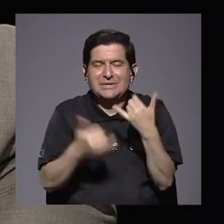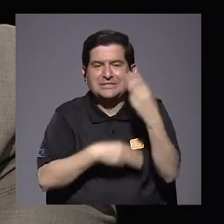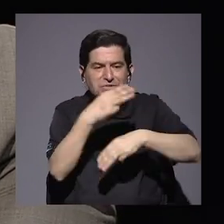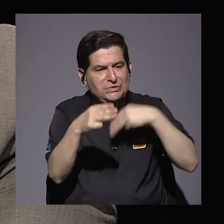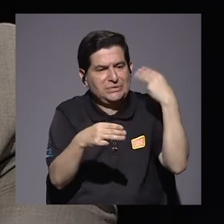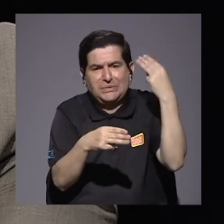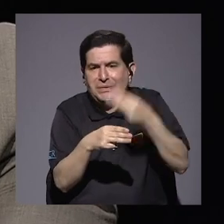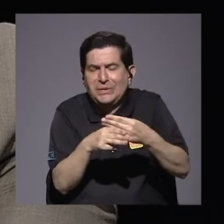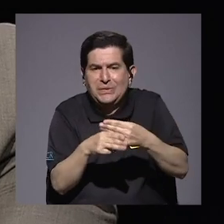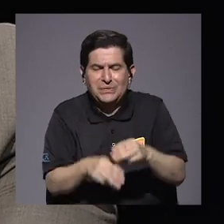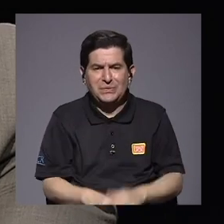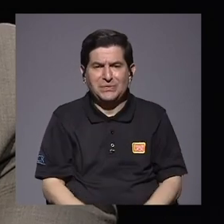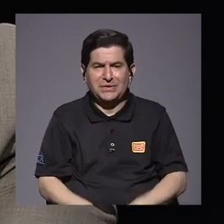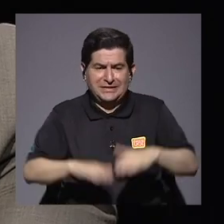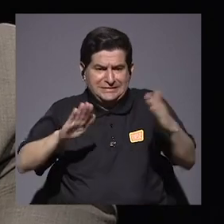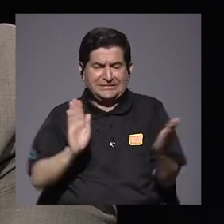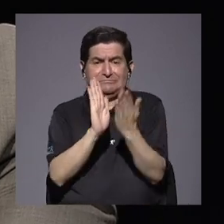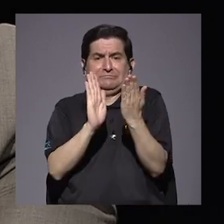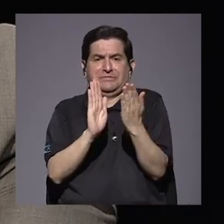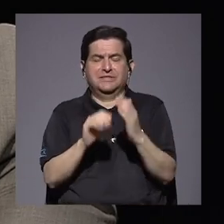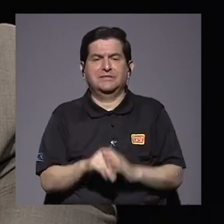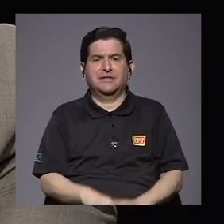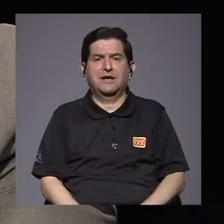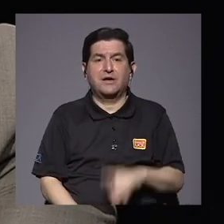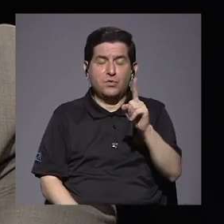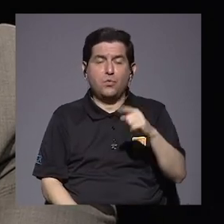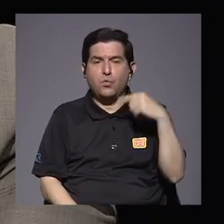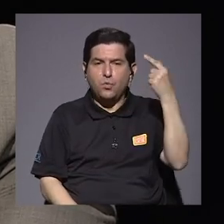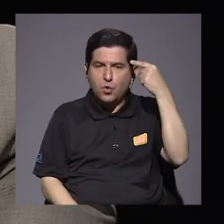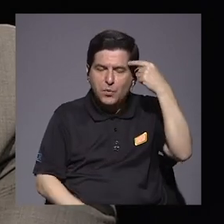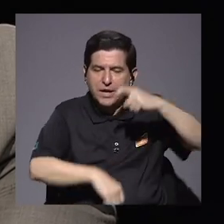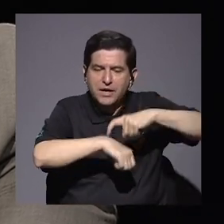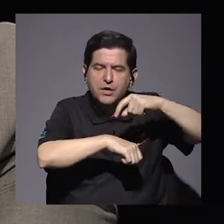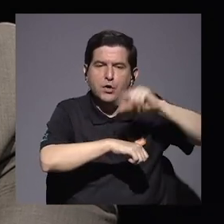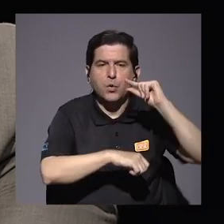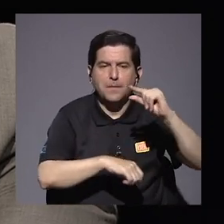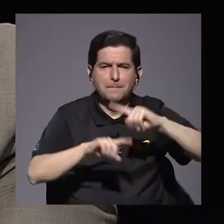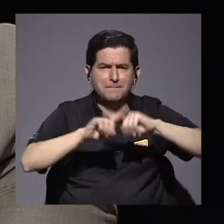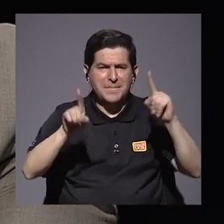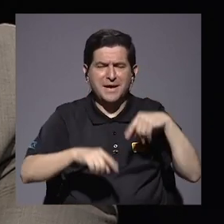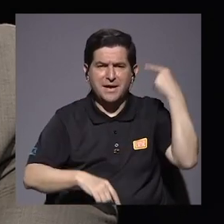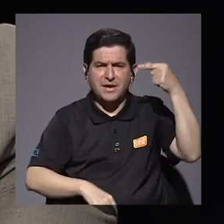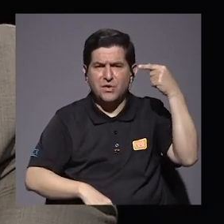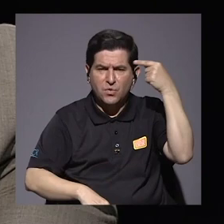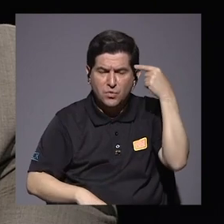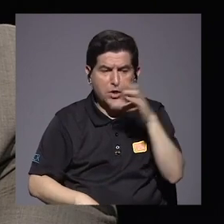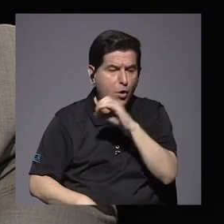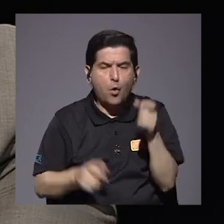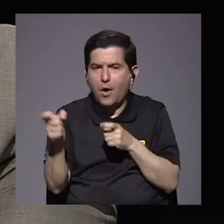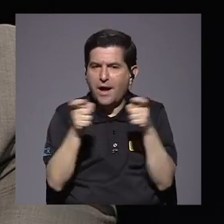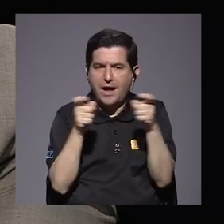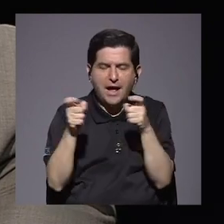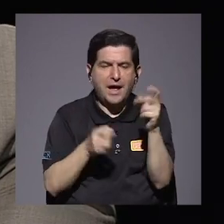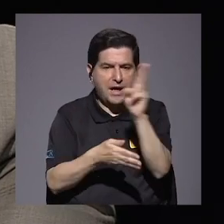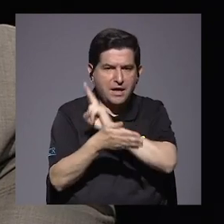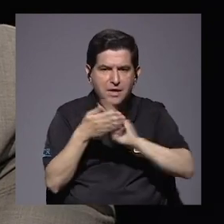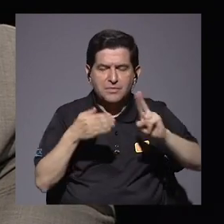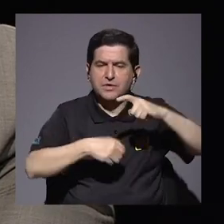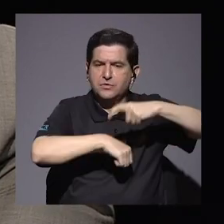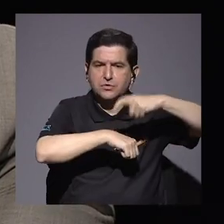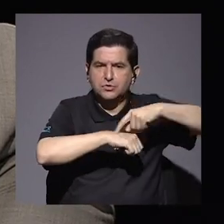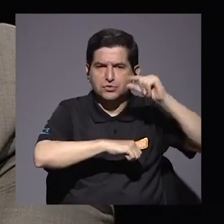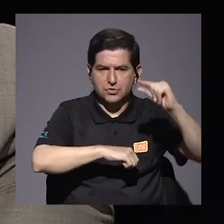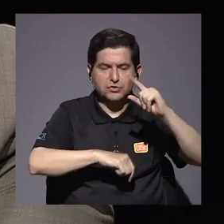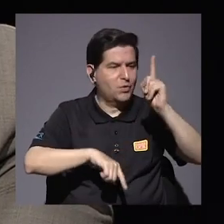vive el mundo, nos vemos enfrentados a un gobierno de transición, pero ese gobierno o esa administración universitaria de